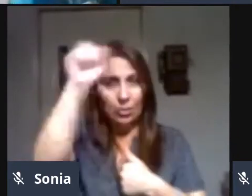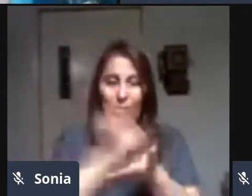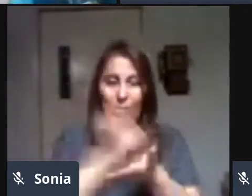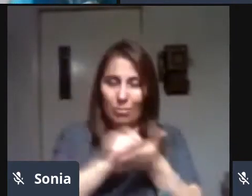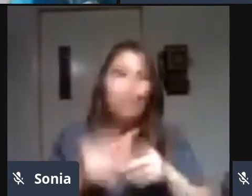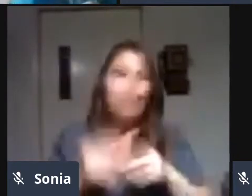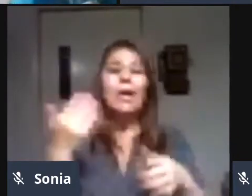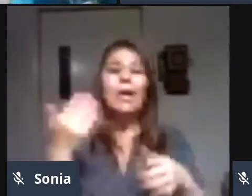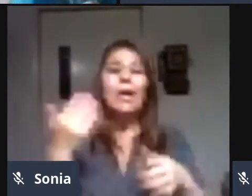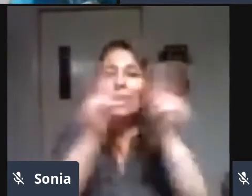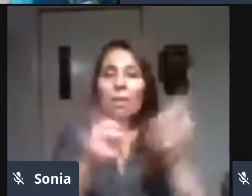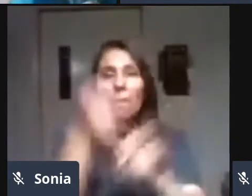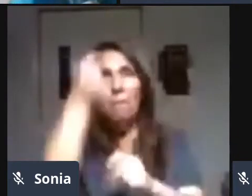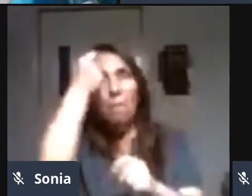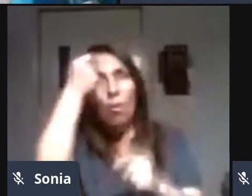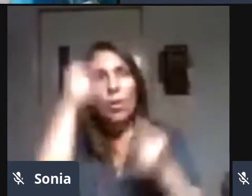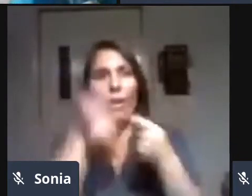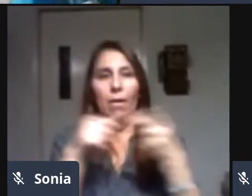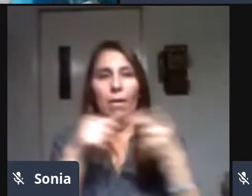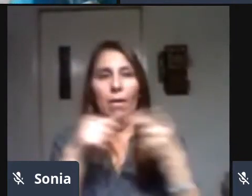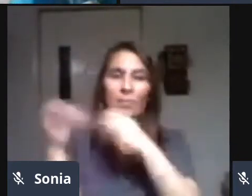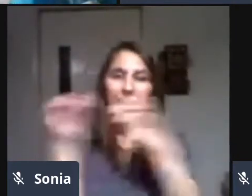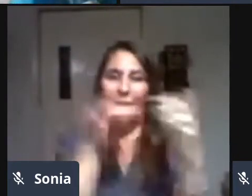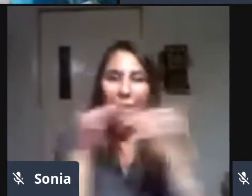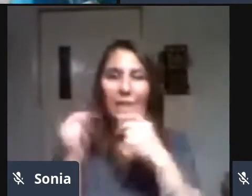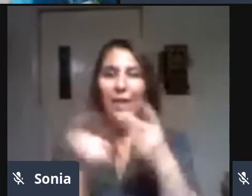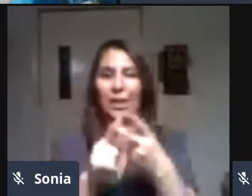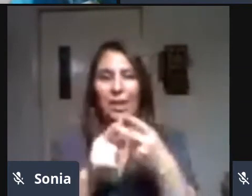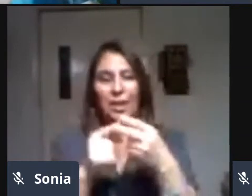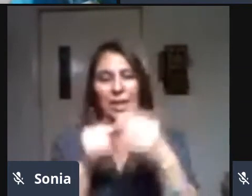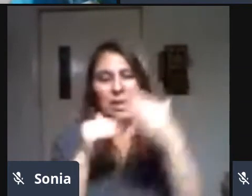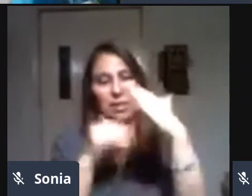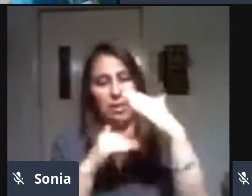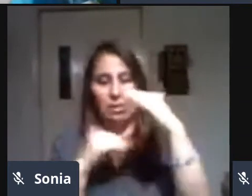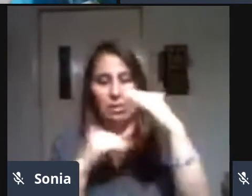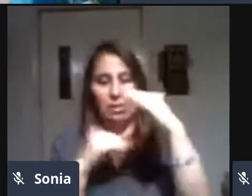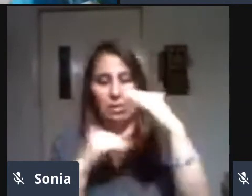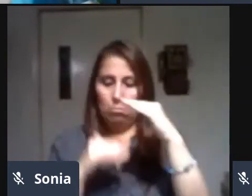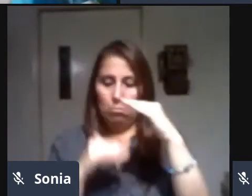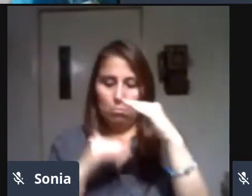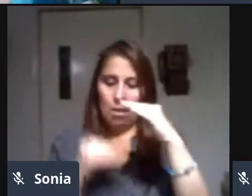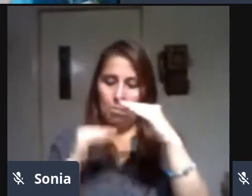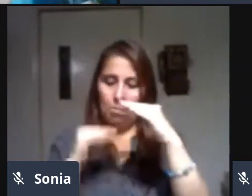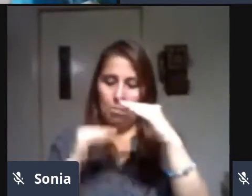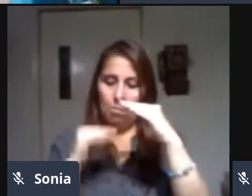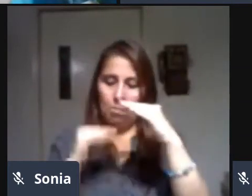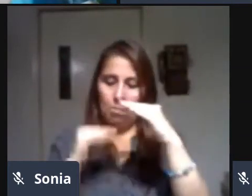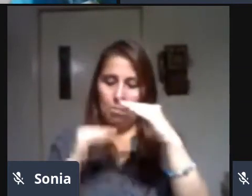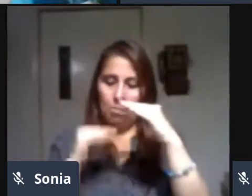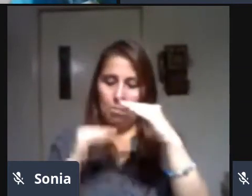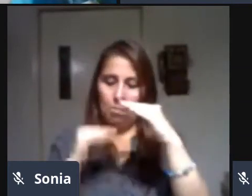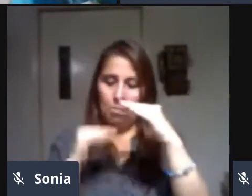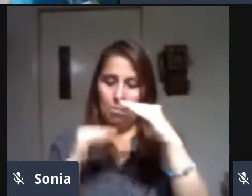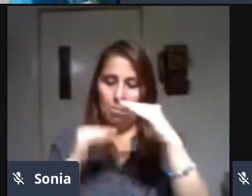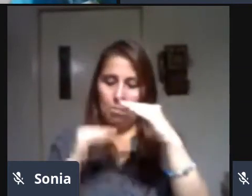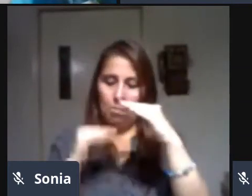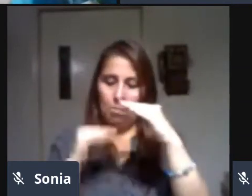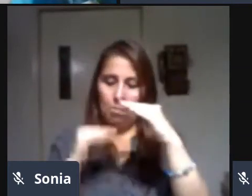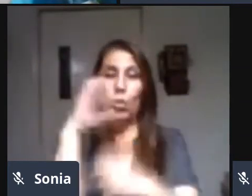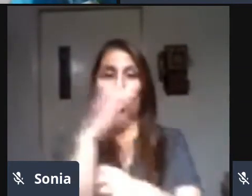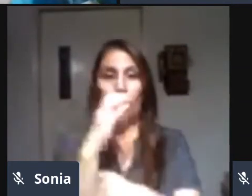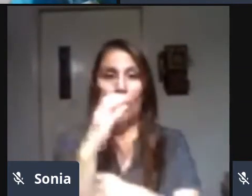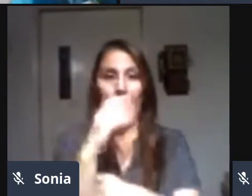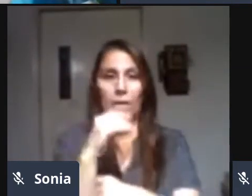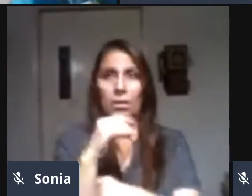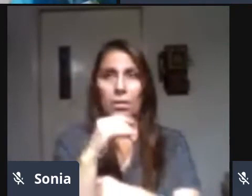distintas capas que tiene esas violencias que hemos vivido no haya finalmente se haya decidido a